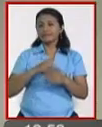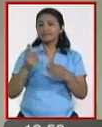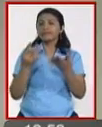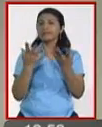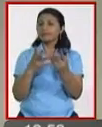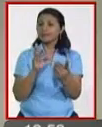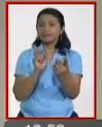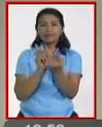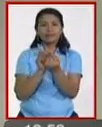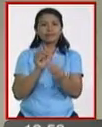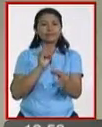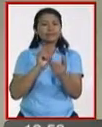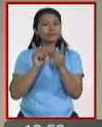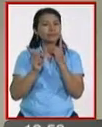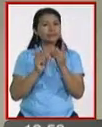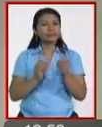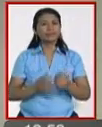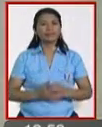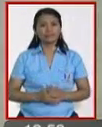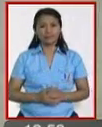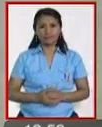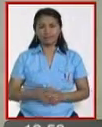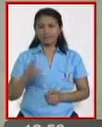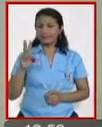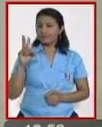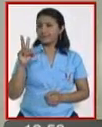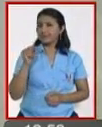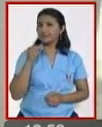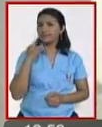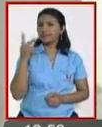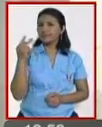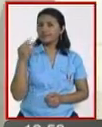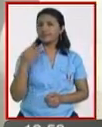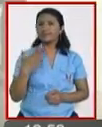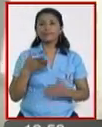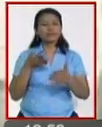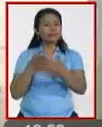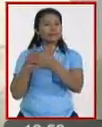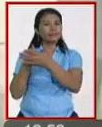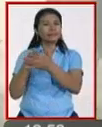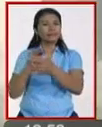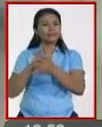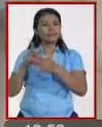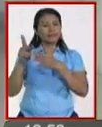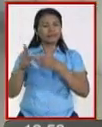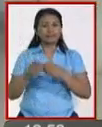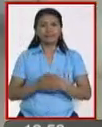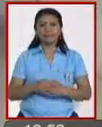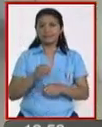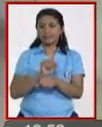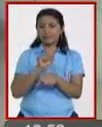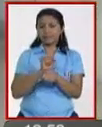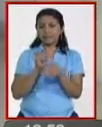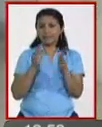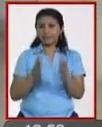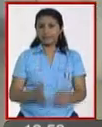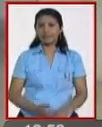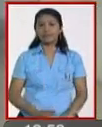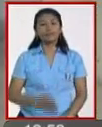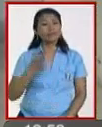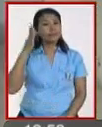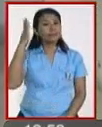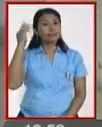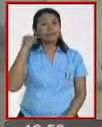prestos al diálogo. Ojalá seamos convocados y no que sea por los medios de comunicación más bien agredir a los profesionales y a los trabajadores, ¿no?